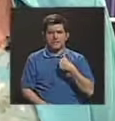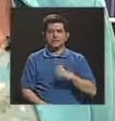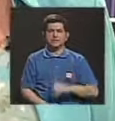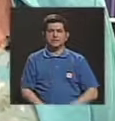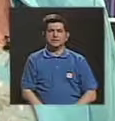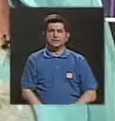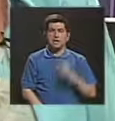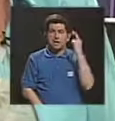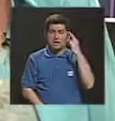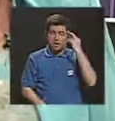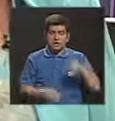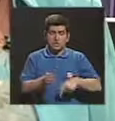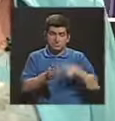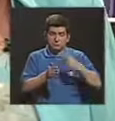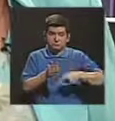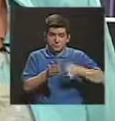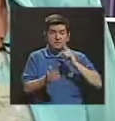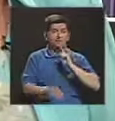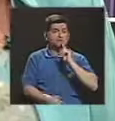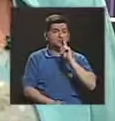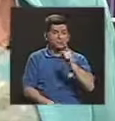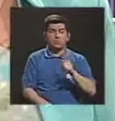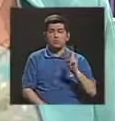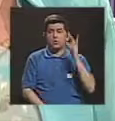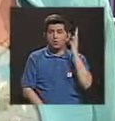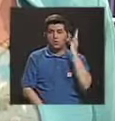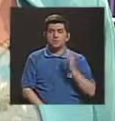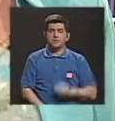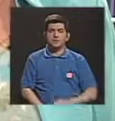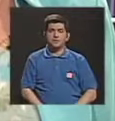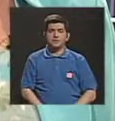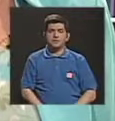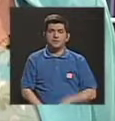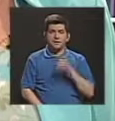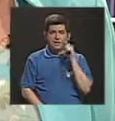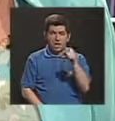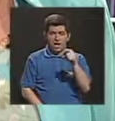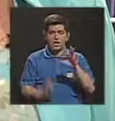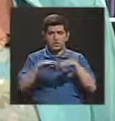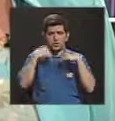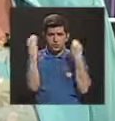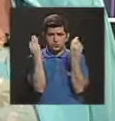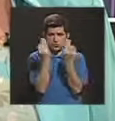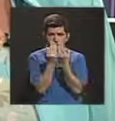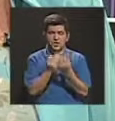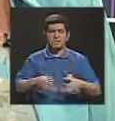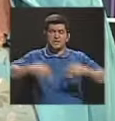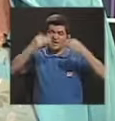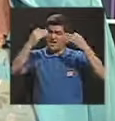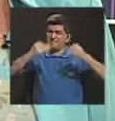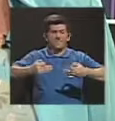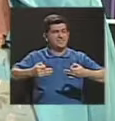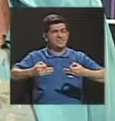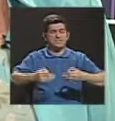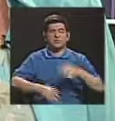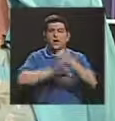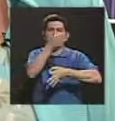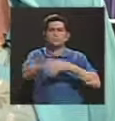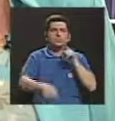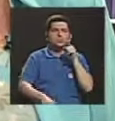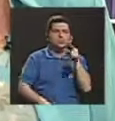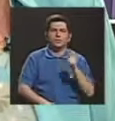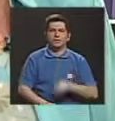él, porque muchas veces, como dice la compañera, los familiares son los que toman las decisiones por él, y